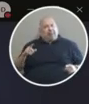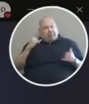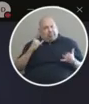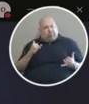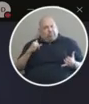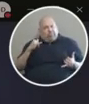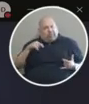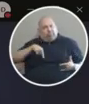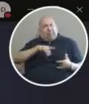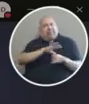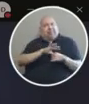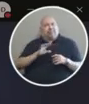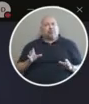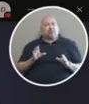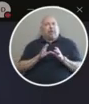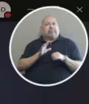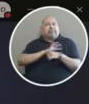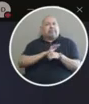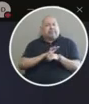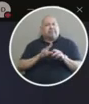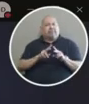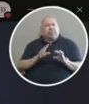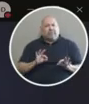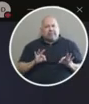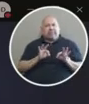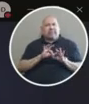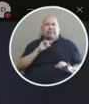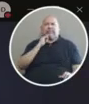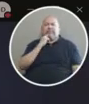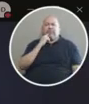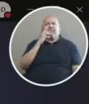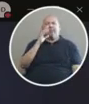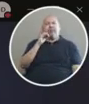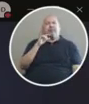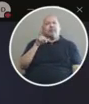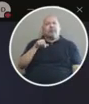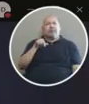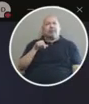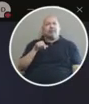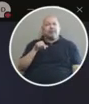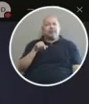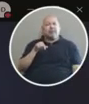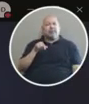con esta crisis tan grave de este virus.